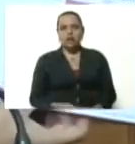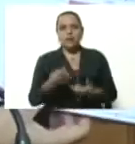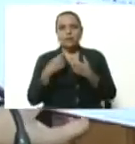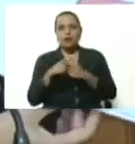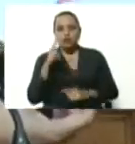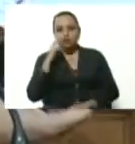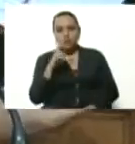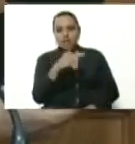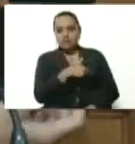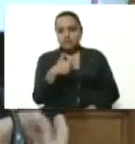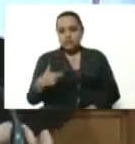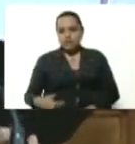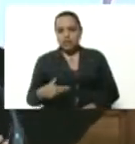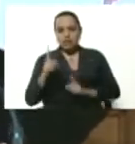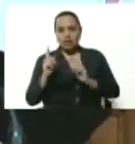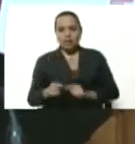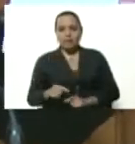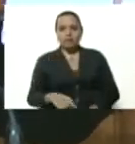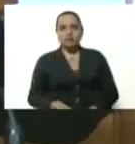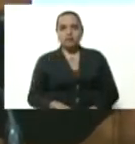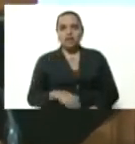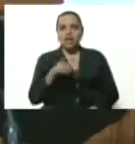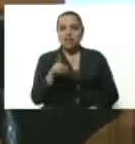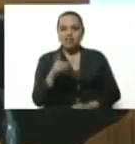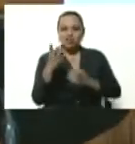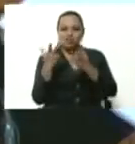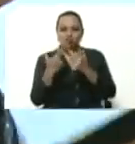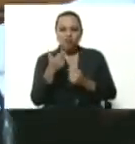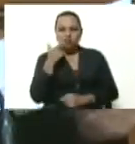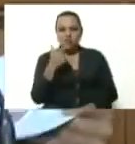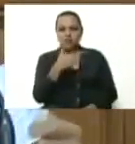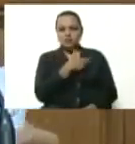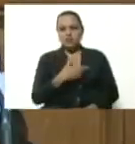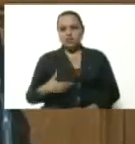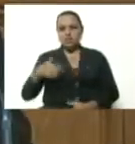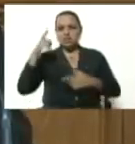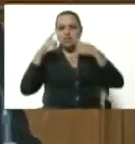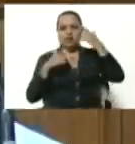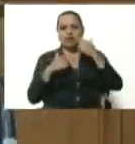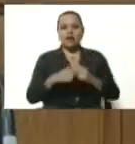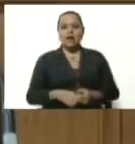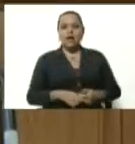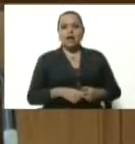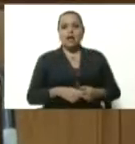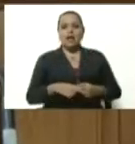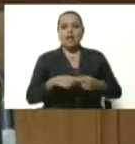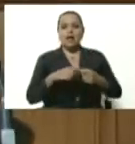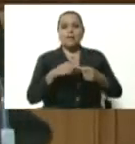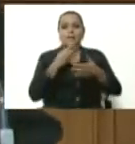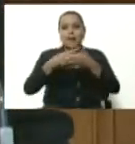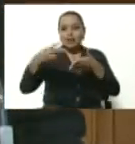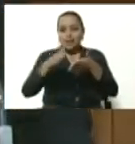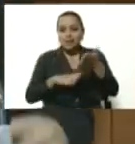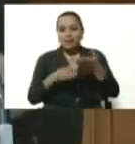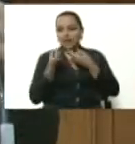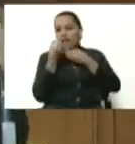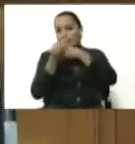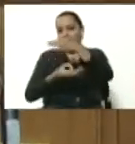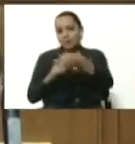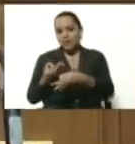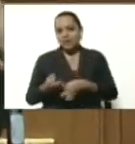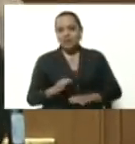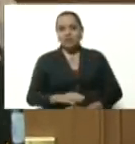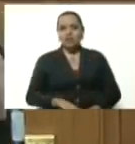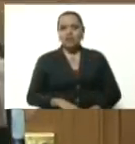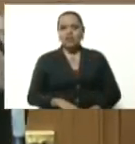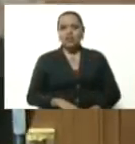China también, es decir, que estas cifras, decía el comandante Chávez, las matemáticas hablan, estas cifras dan cuenta de la